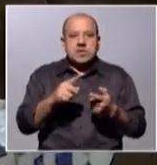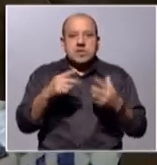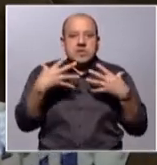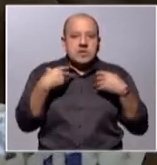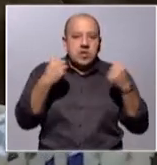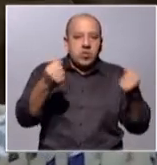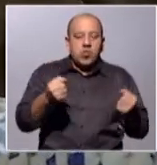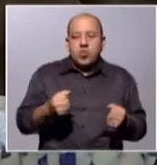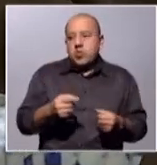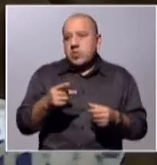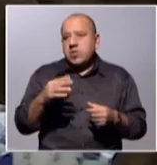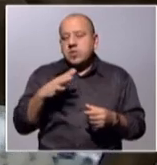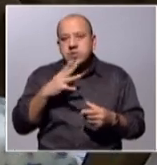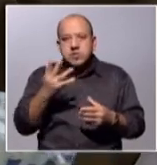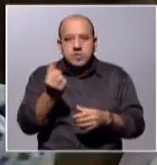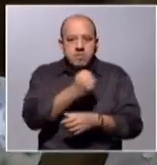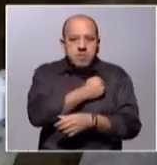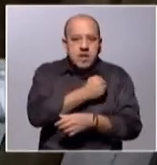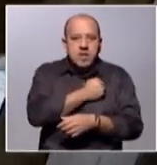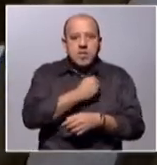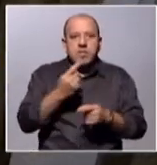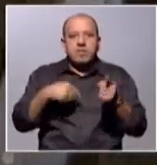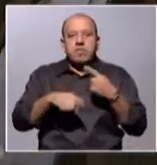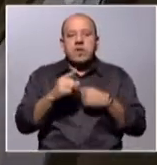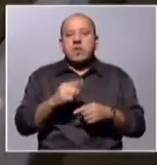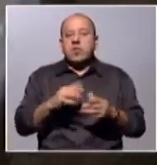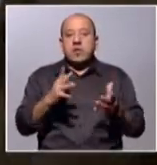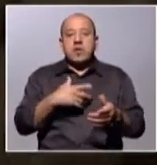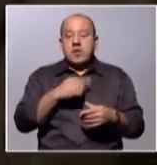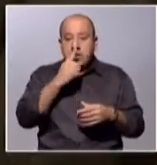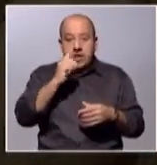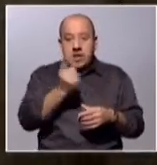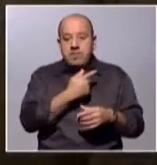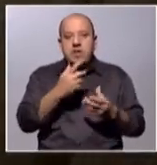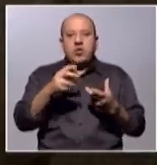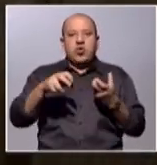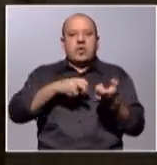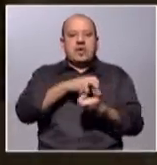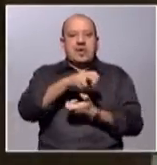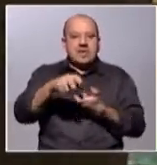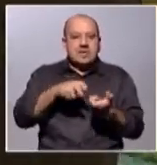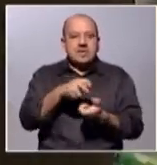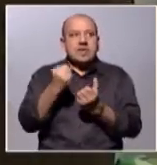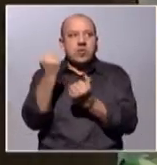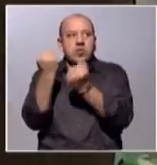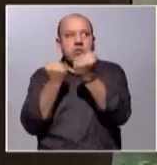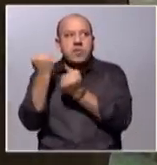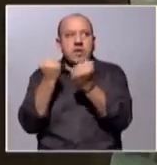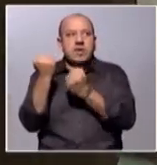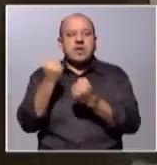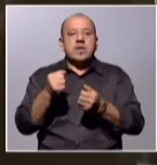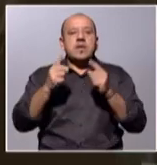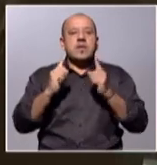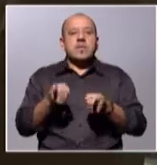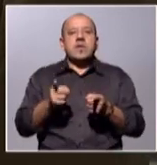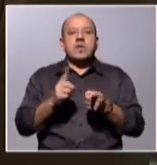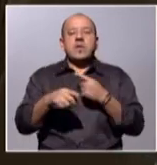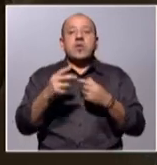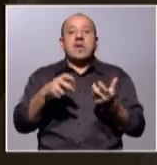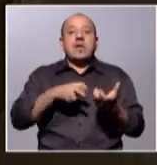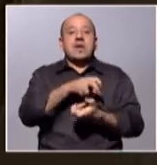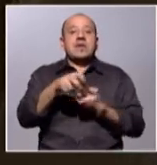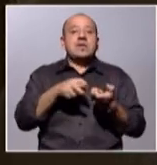genera enorme cantidad de miedos pero que al mismo tiempo se transforma rápidamente en una crisis económica y mucho más rápidamente en una crisis social